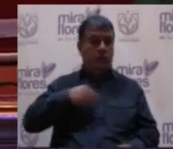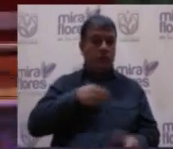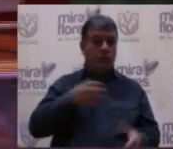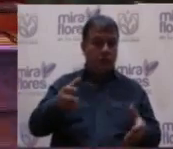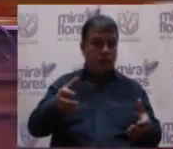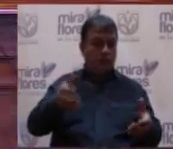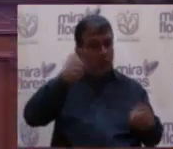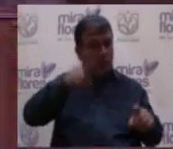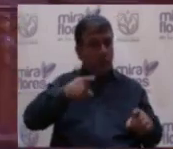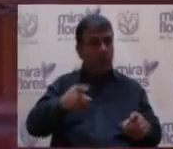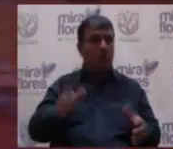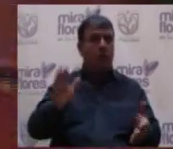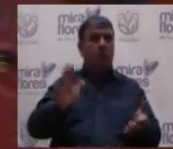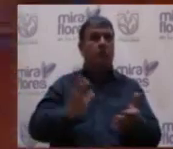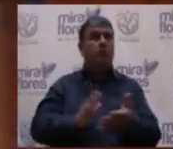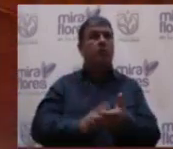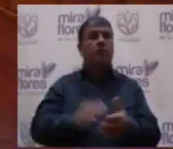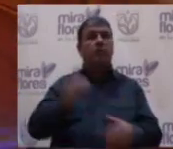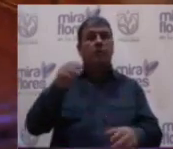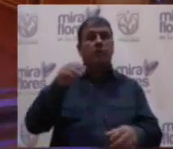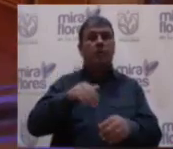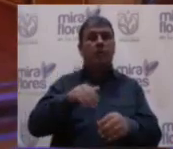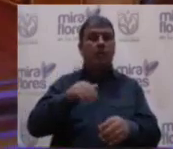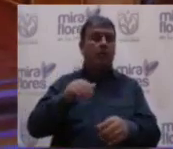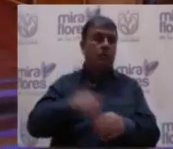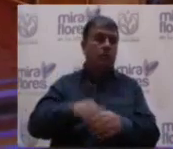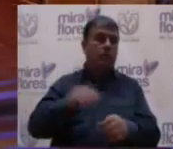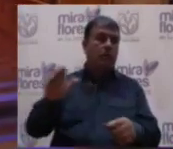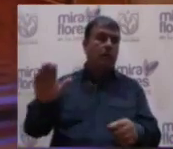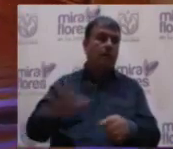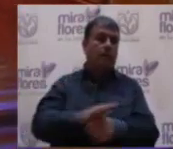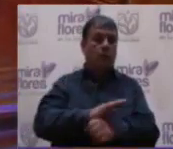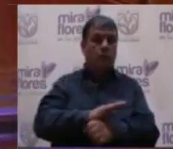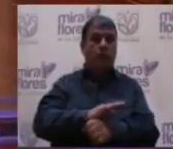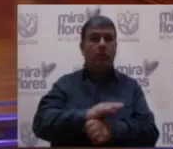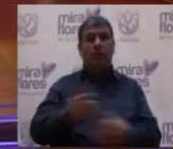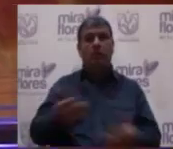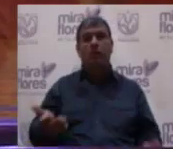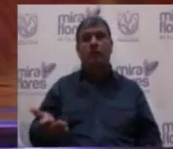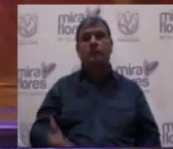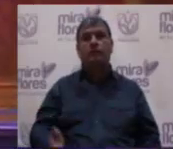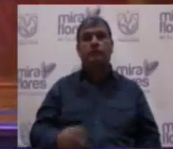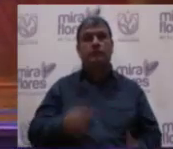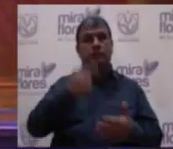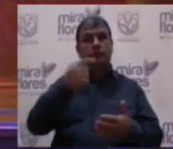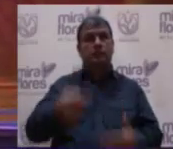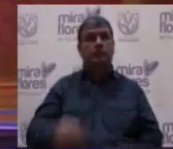de conformidad. Se aprueba por unanimidad de votos. Muchísimas gracias. Vamos al siguiente punto.